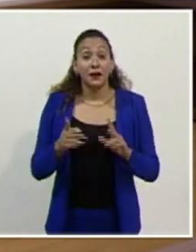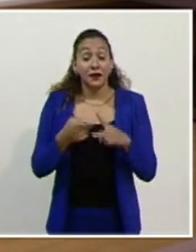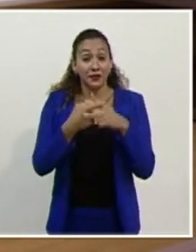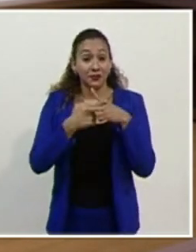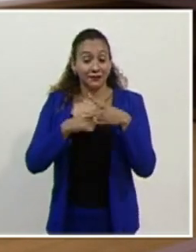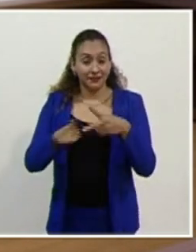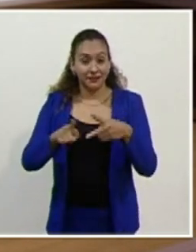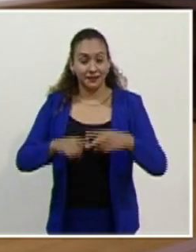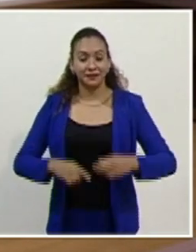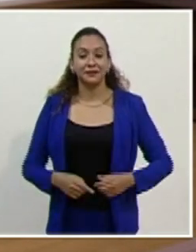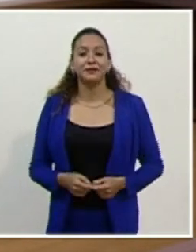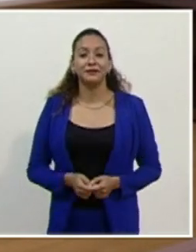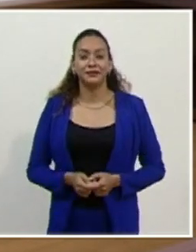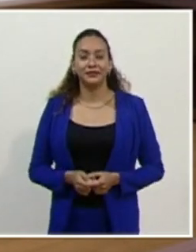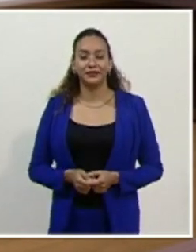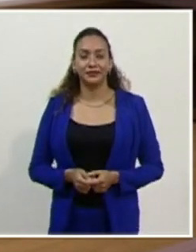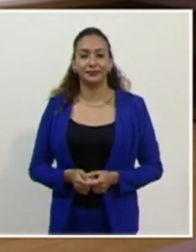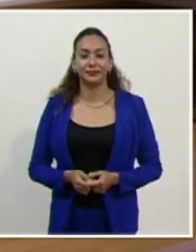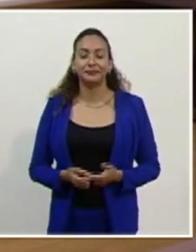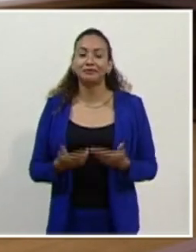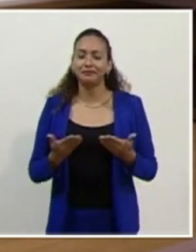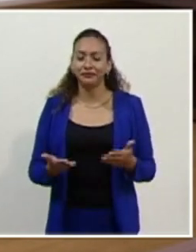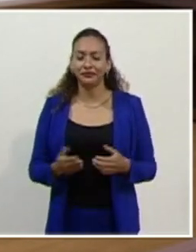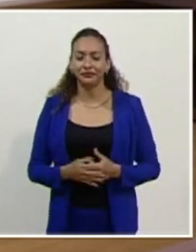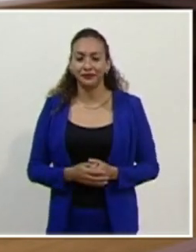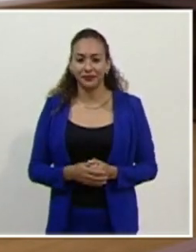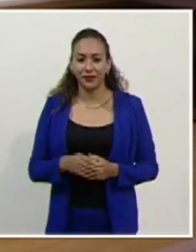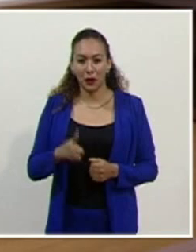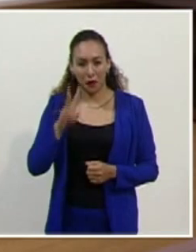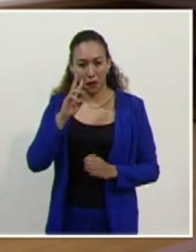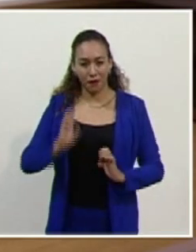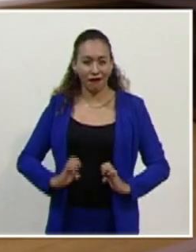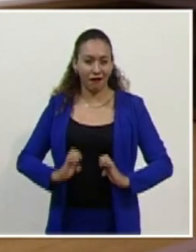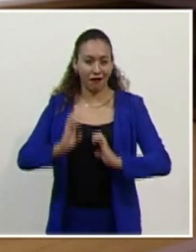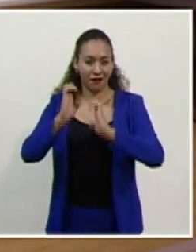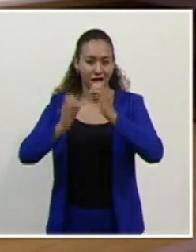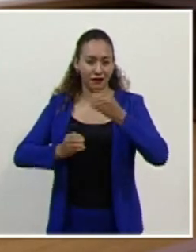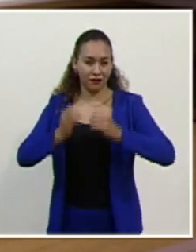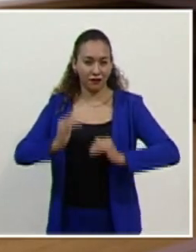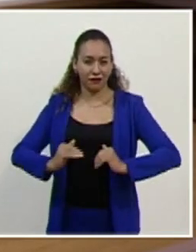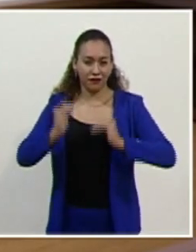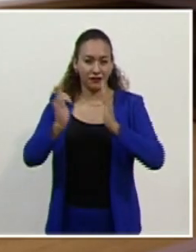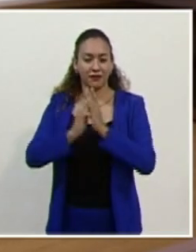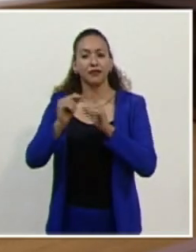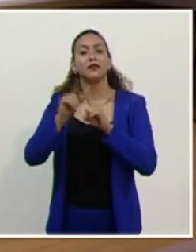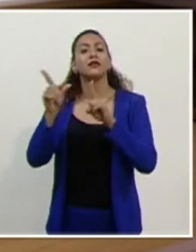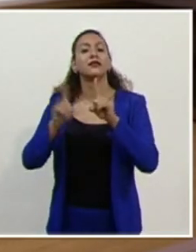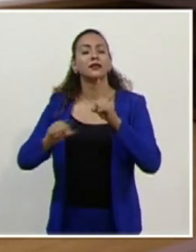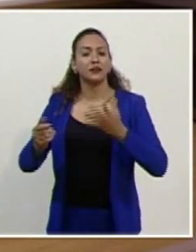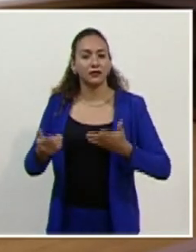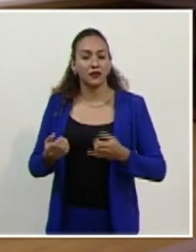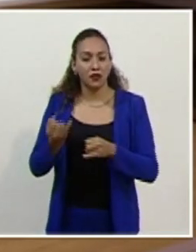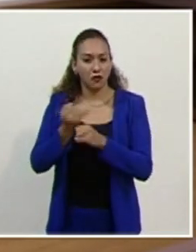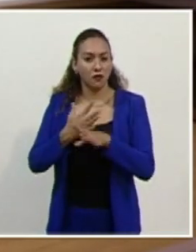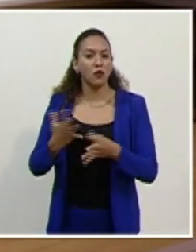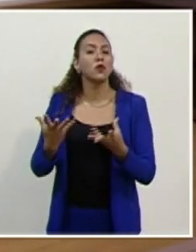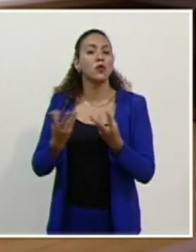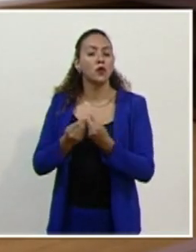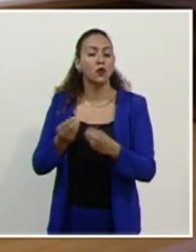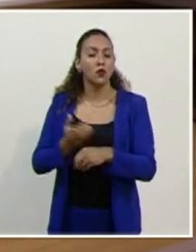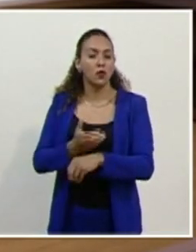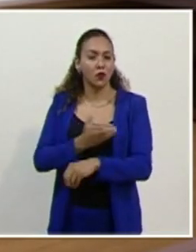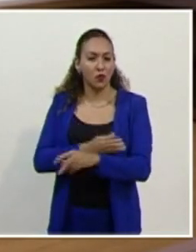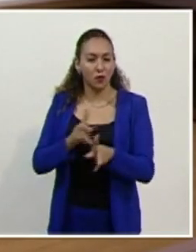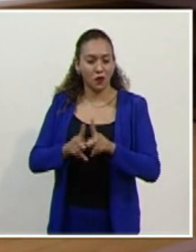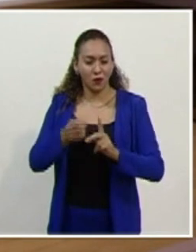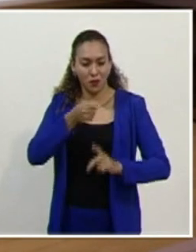con toda la información precisamente hasta el edificio sede de la Suprema Corte de Justicia, con la información de mi compañero Mario López